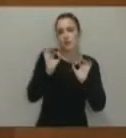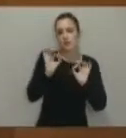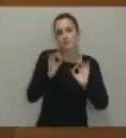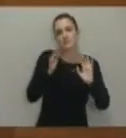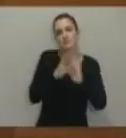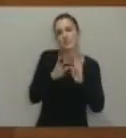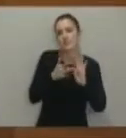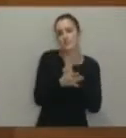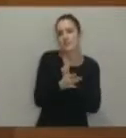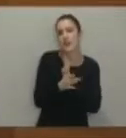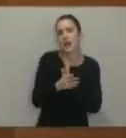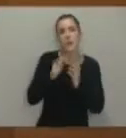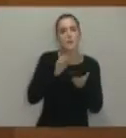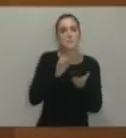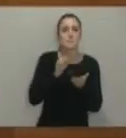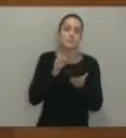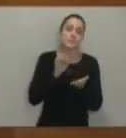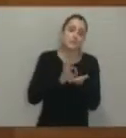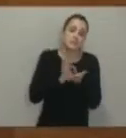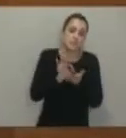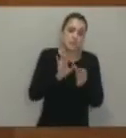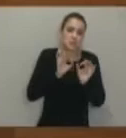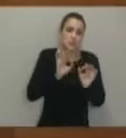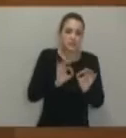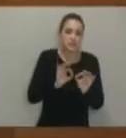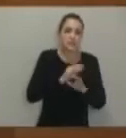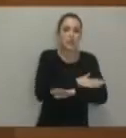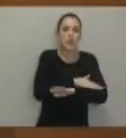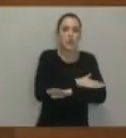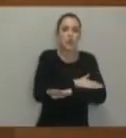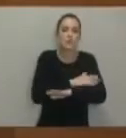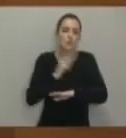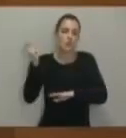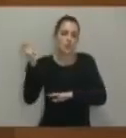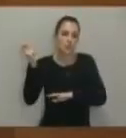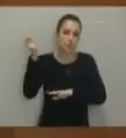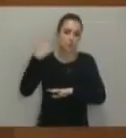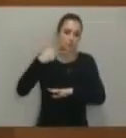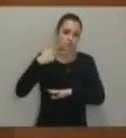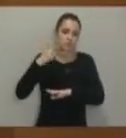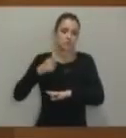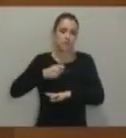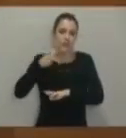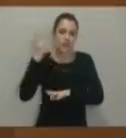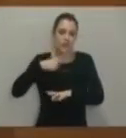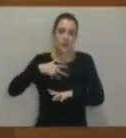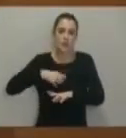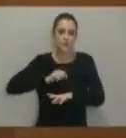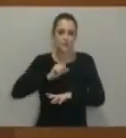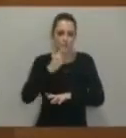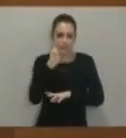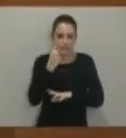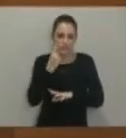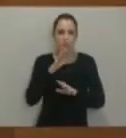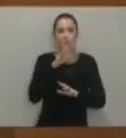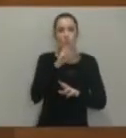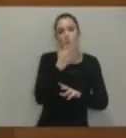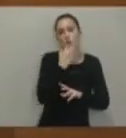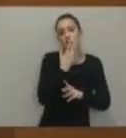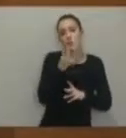notablemente la prestación de este servicio para la Administración pública. Un ejemplo, coste plaza del transporte para un usuario con grado